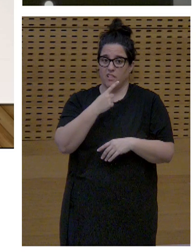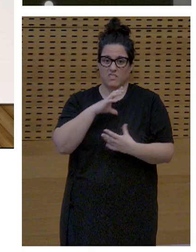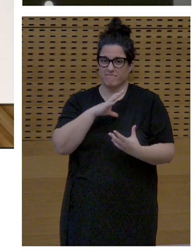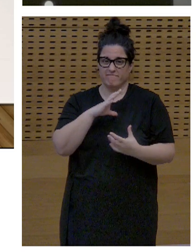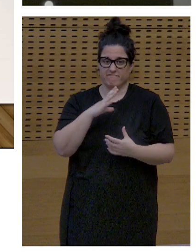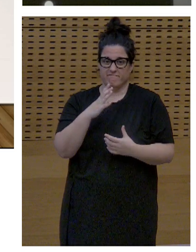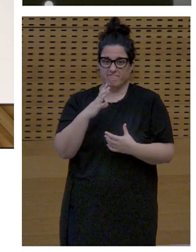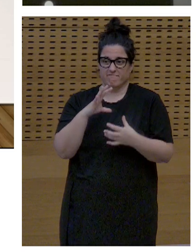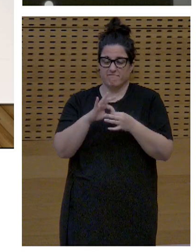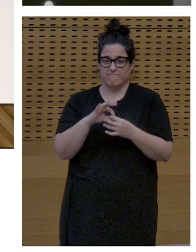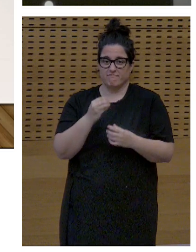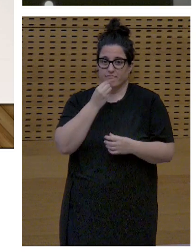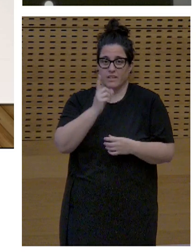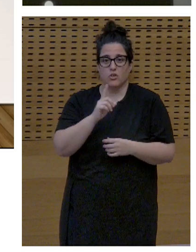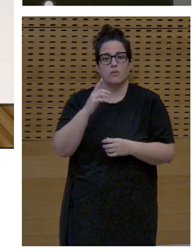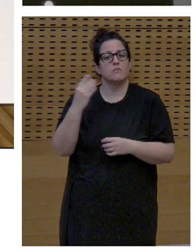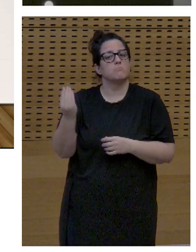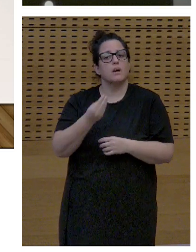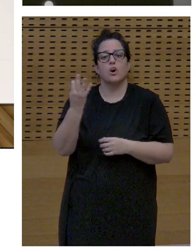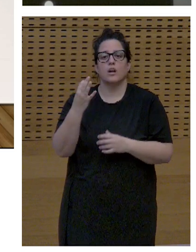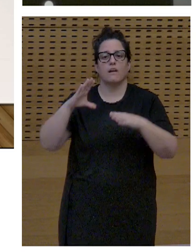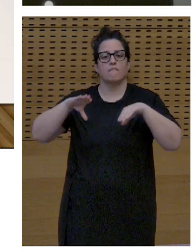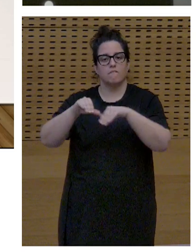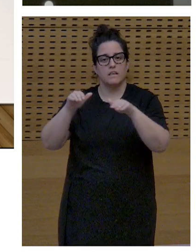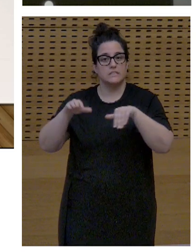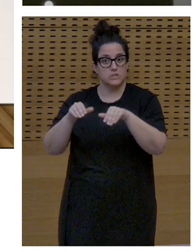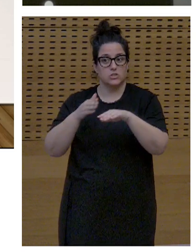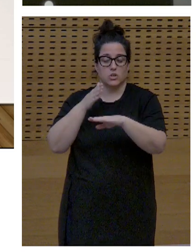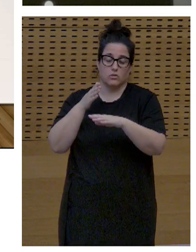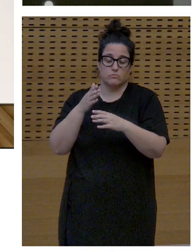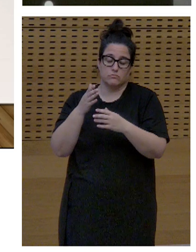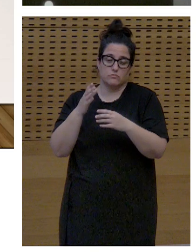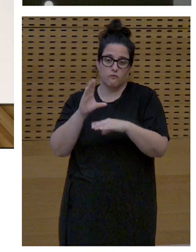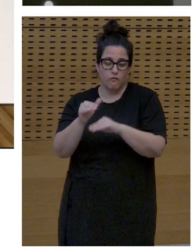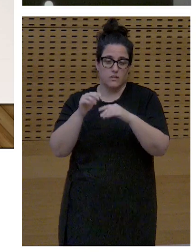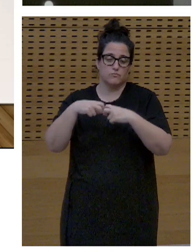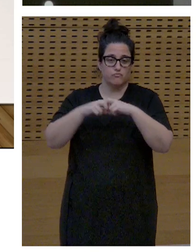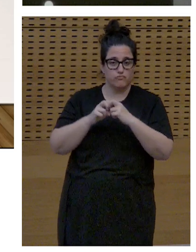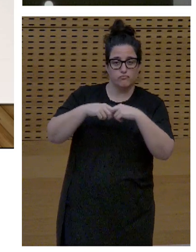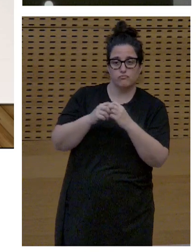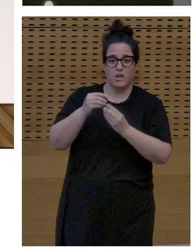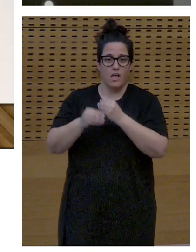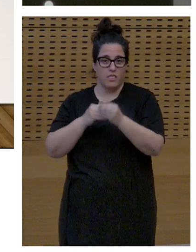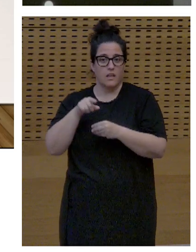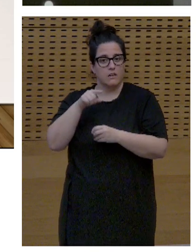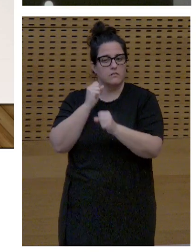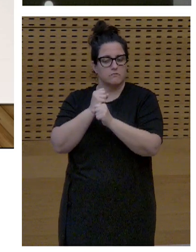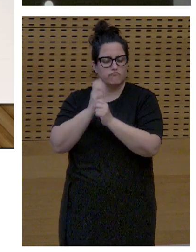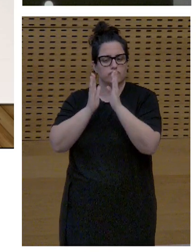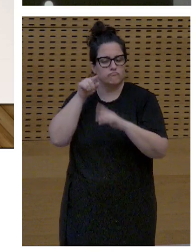lo aconsejado es la fisioterapia. Entonces, todo lo que se pueda trabajar en ese punto, bienvenido sea.